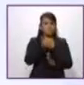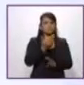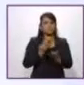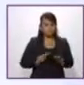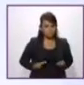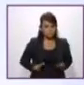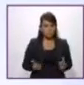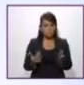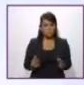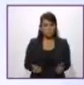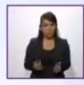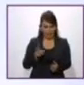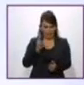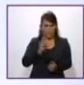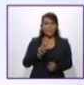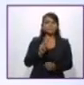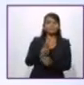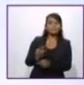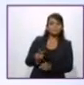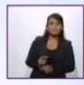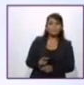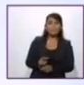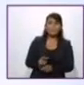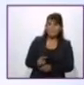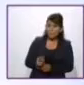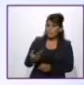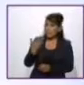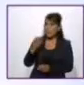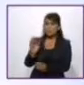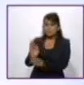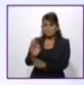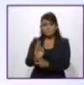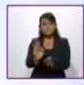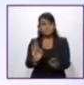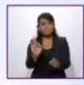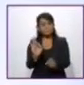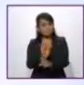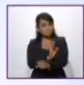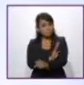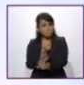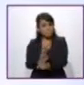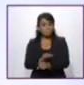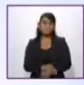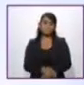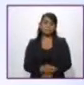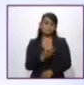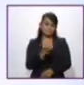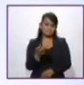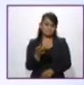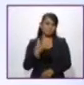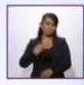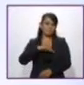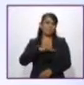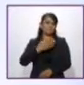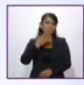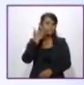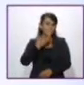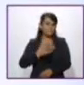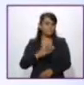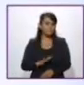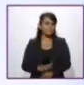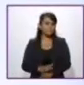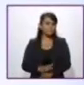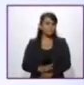públicas fue realmente implementado y beneficioso para la ciudadanía en general. Respecto a ese tema, pues habremos de tomar también